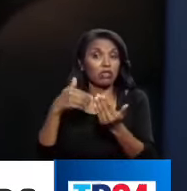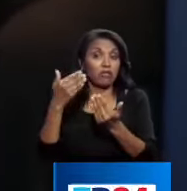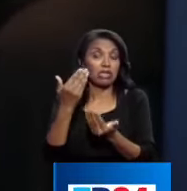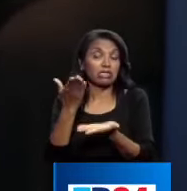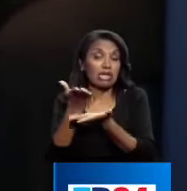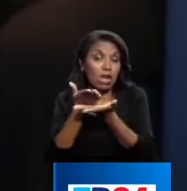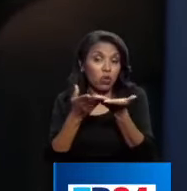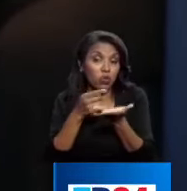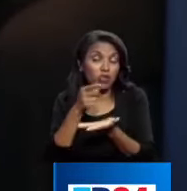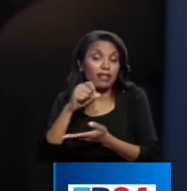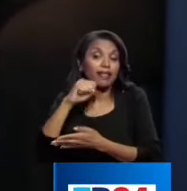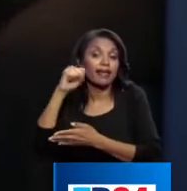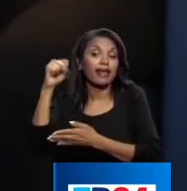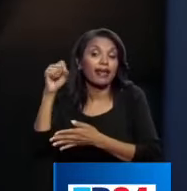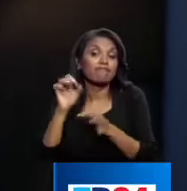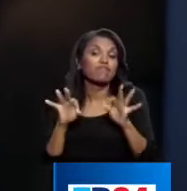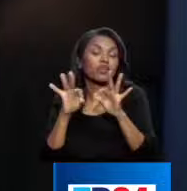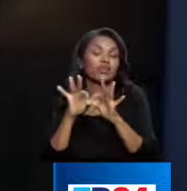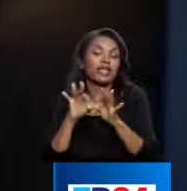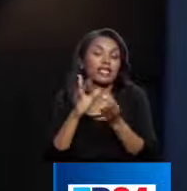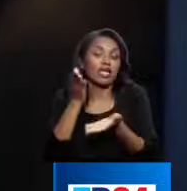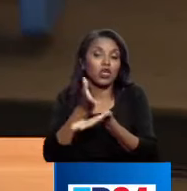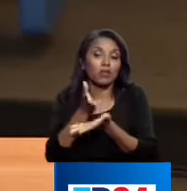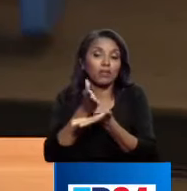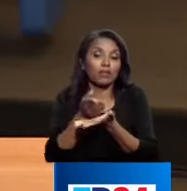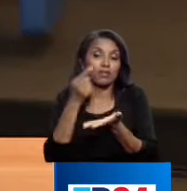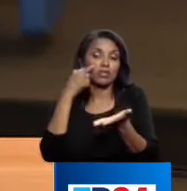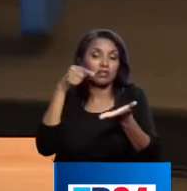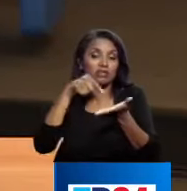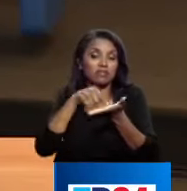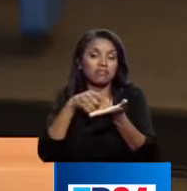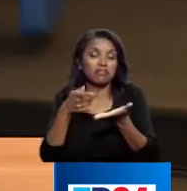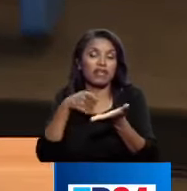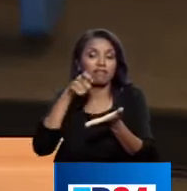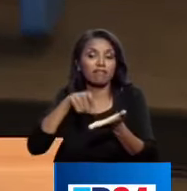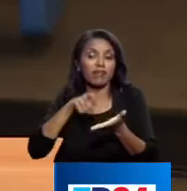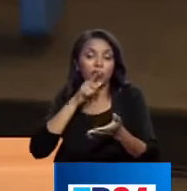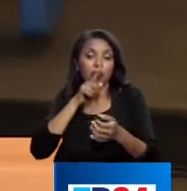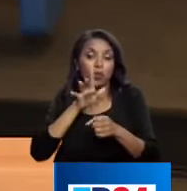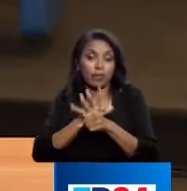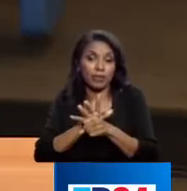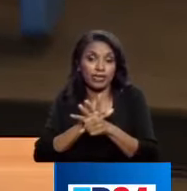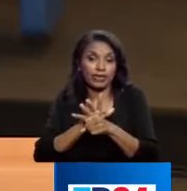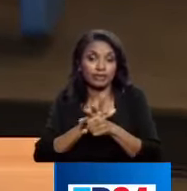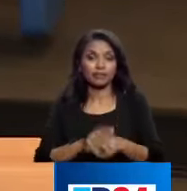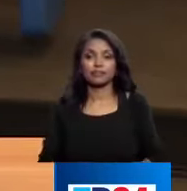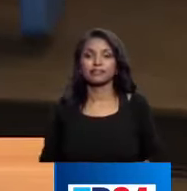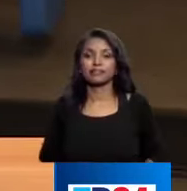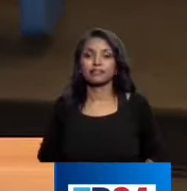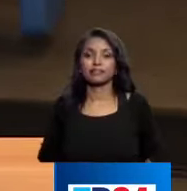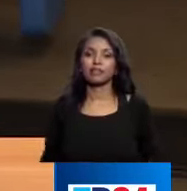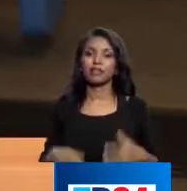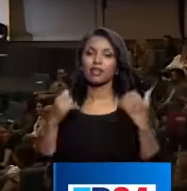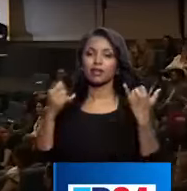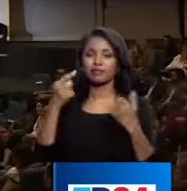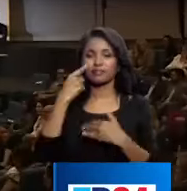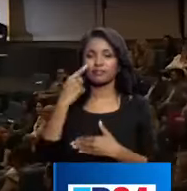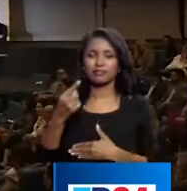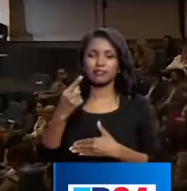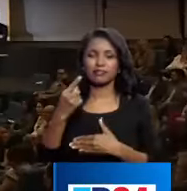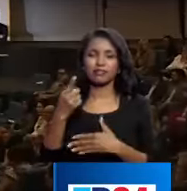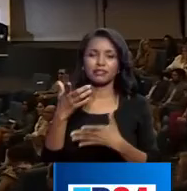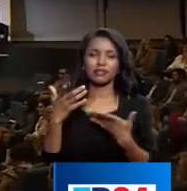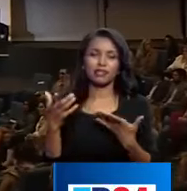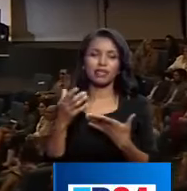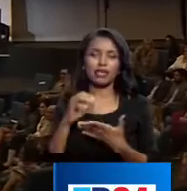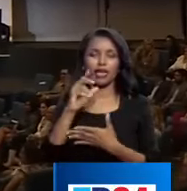las propuestas planteadas por todo el sector turismo. Para este fin, llamamos a los miembros de la directiva de la